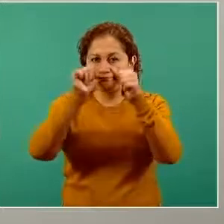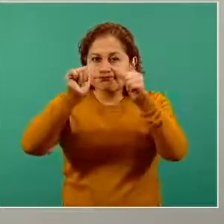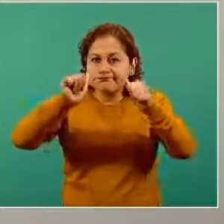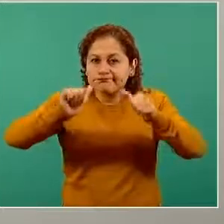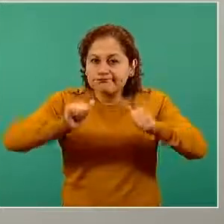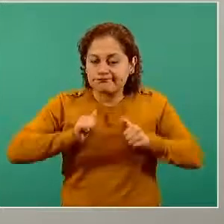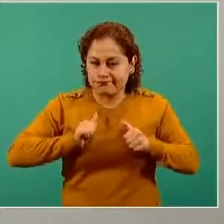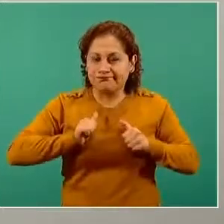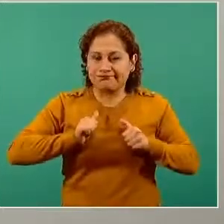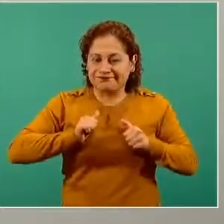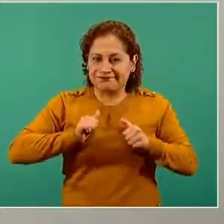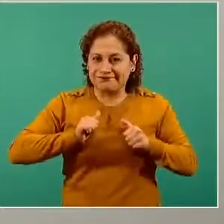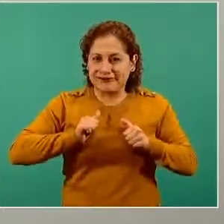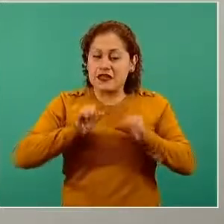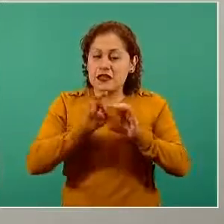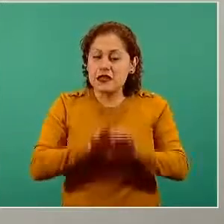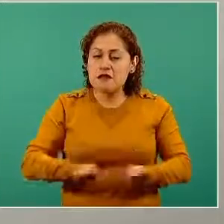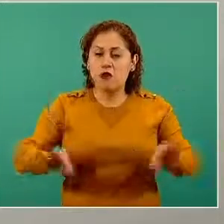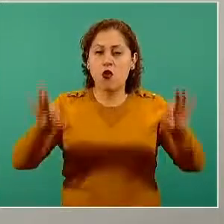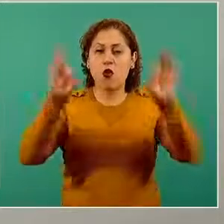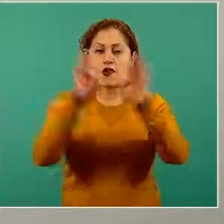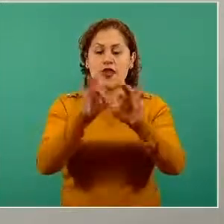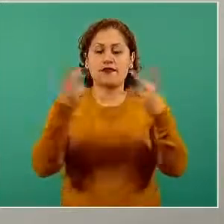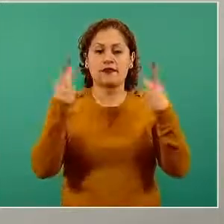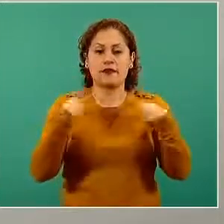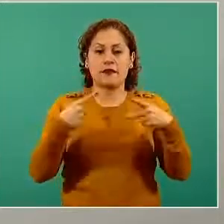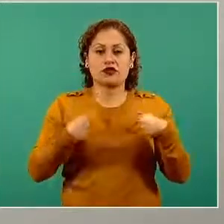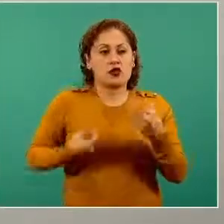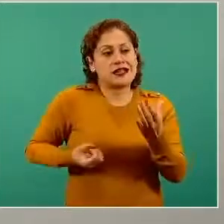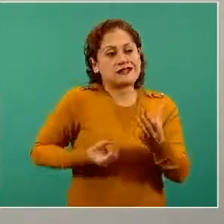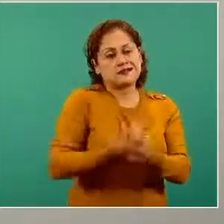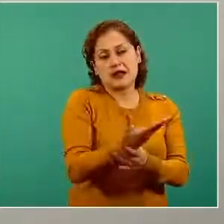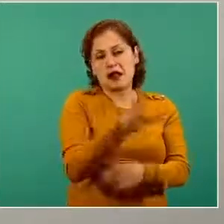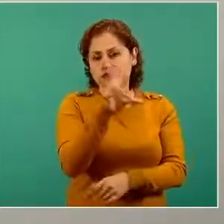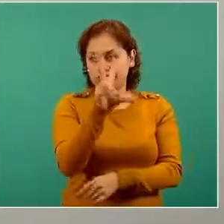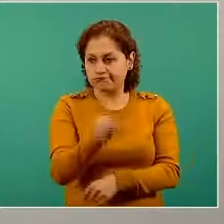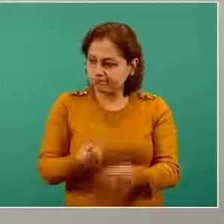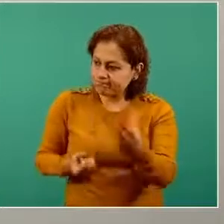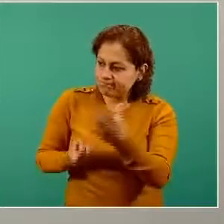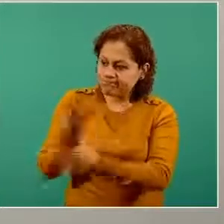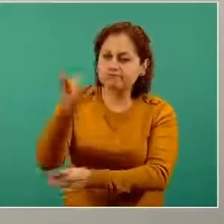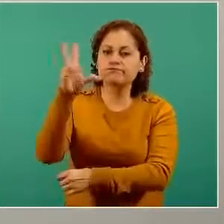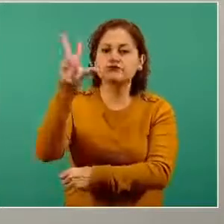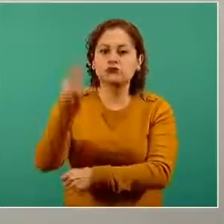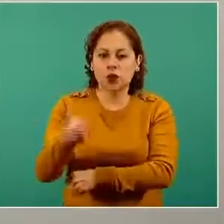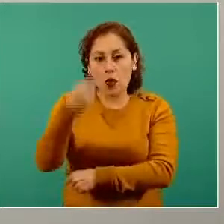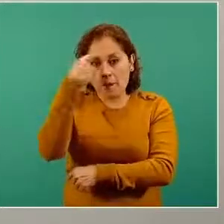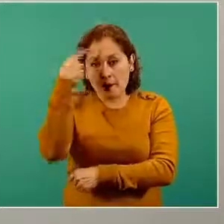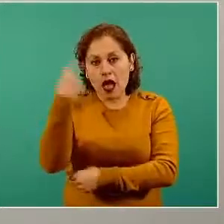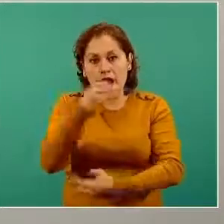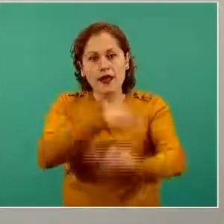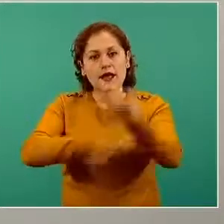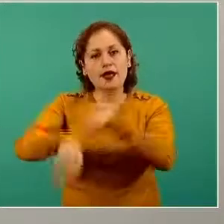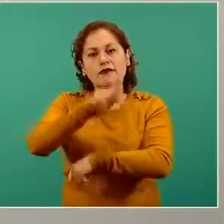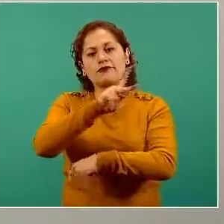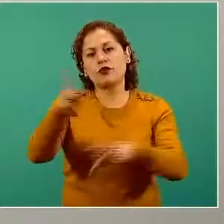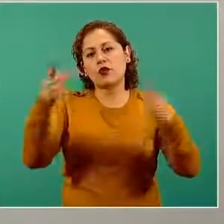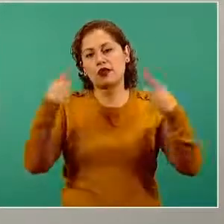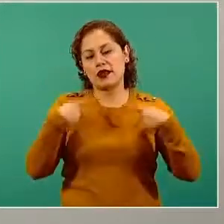temporalidad contribuyen a esta movilidad de las personas, de que todos podamos tomar la decisión de